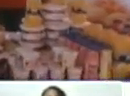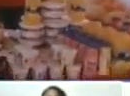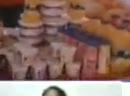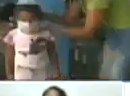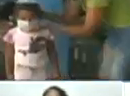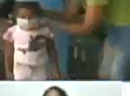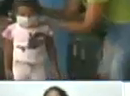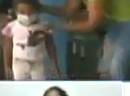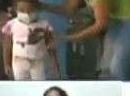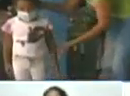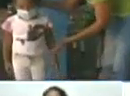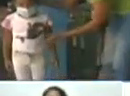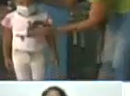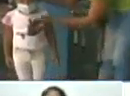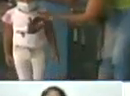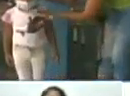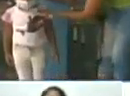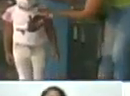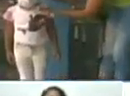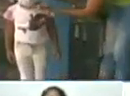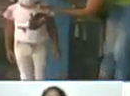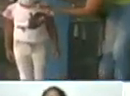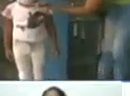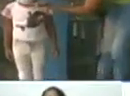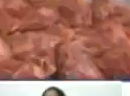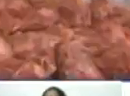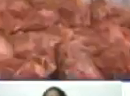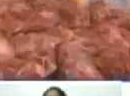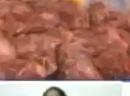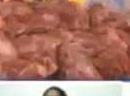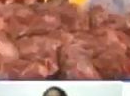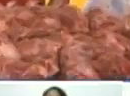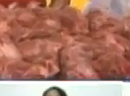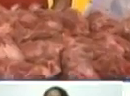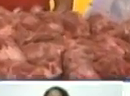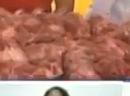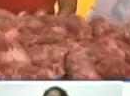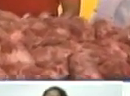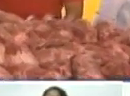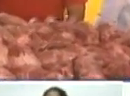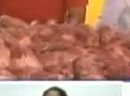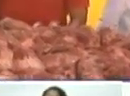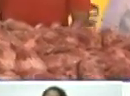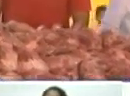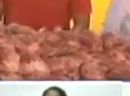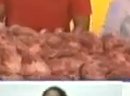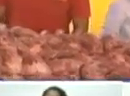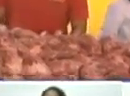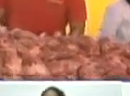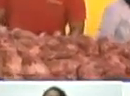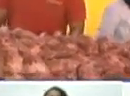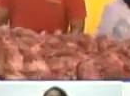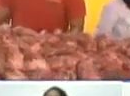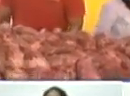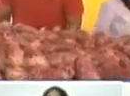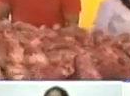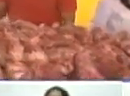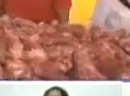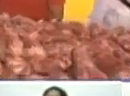Déjalo tranquilito, que siga en su error. Cuando veas al imperialismo reiterar su